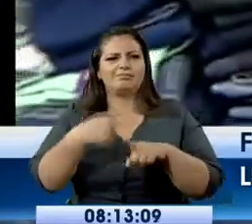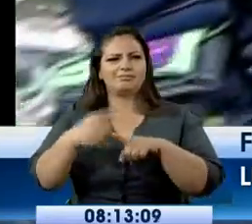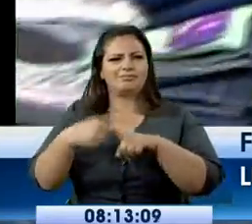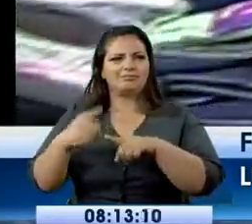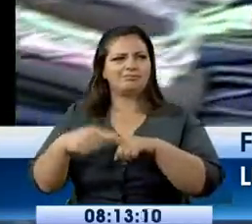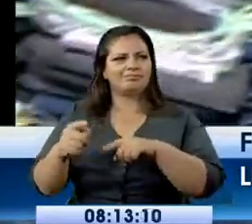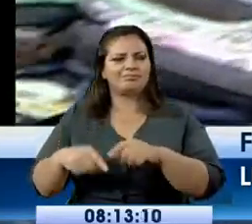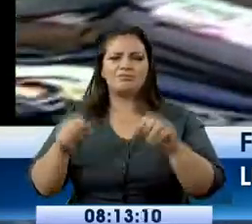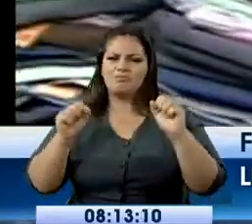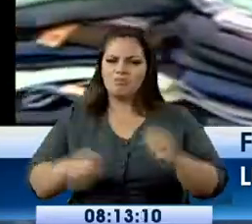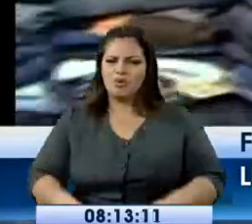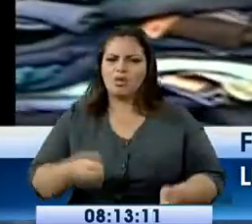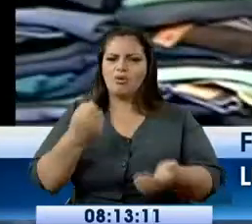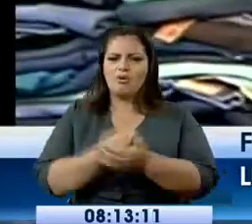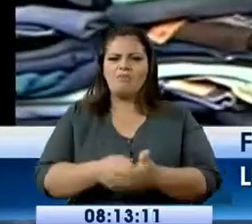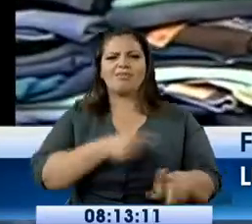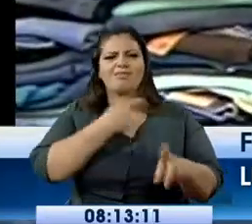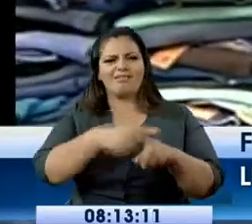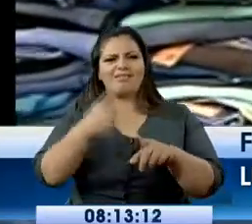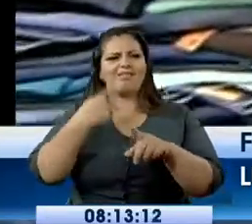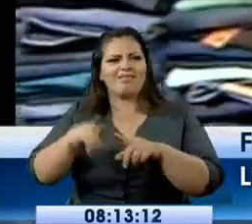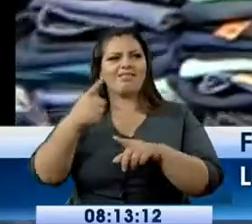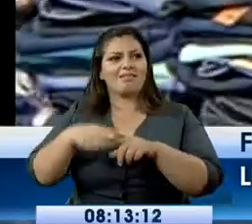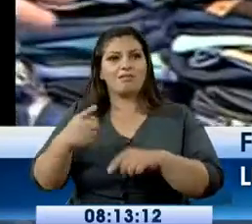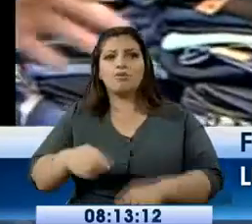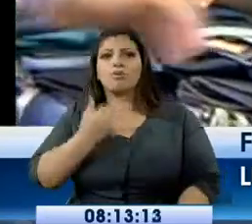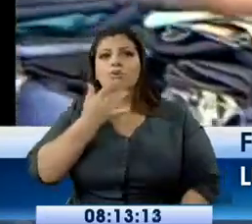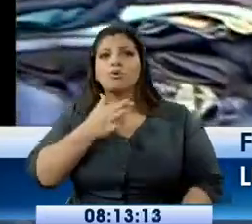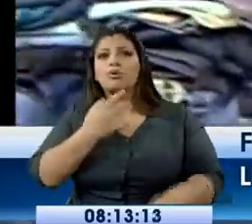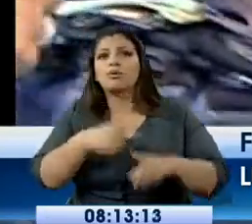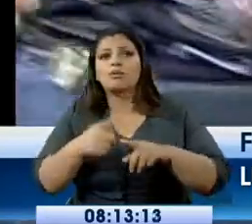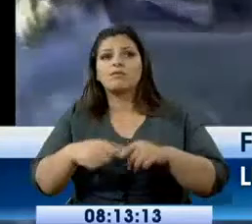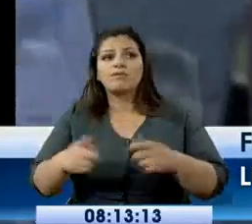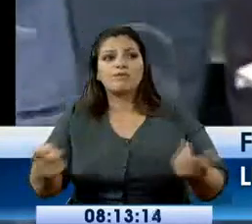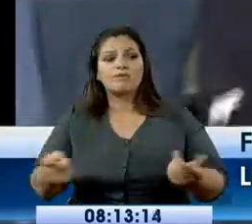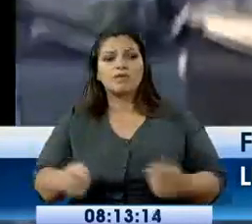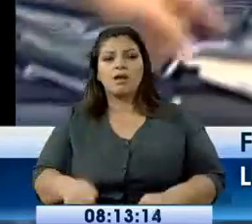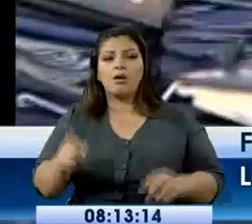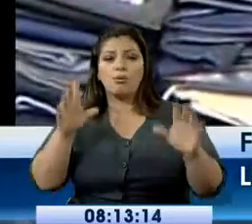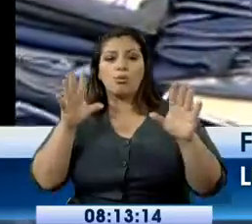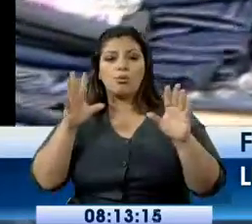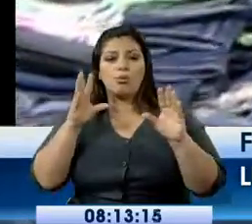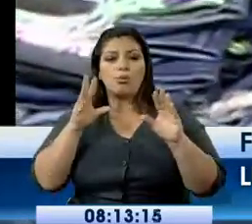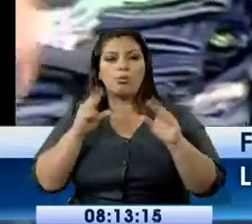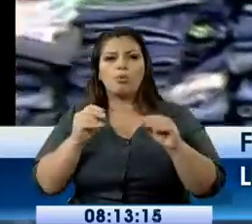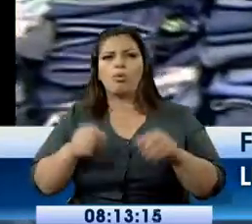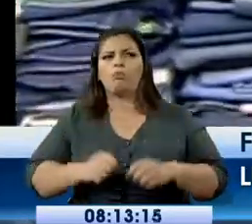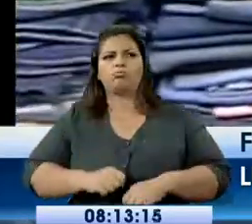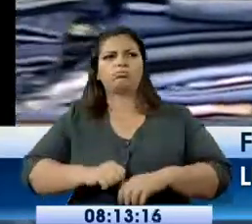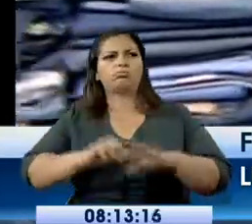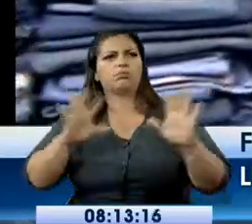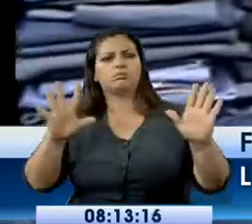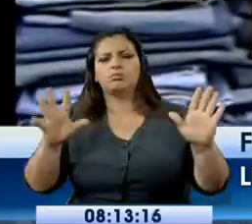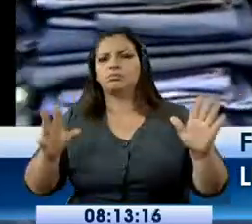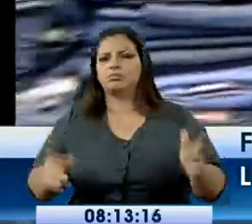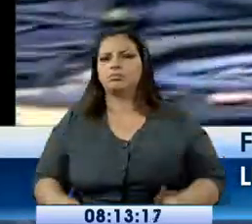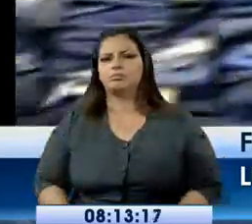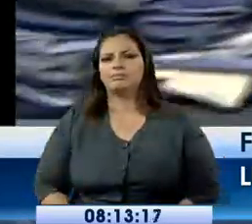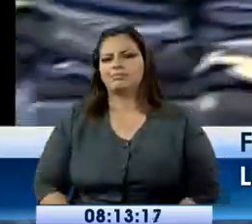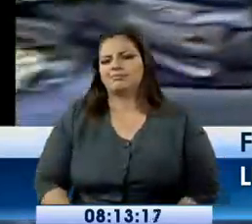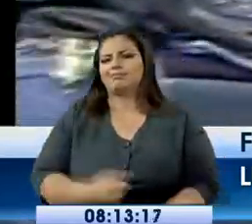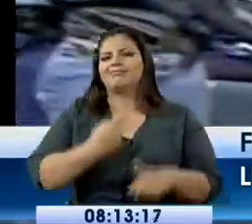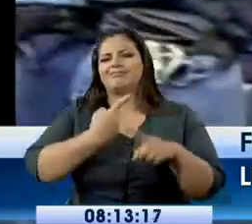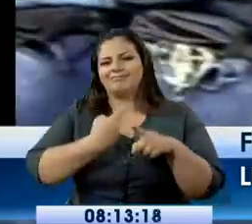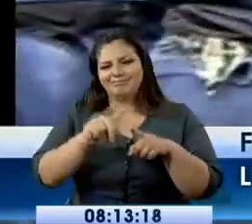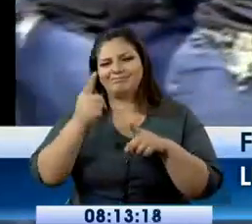deleitar con absolutamente todo, en todos los tonos, ¿ah? ¿Eh? Desde el más oscuro, desde el más claro, desde el más lavado, desde el más absolutamente